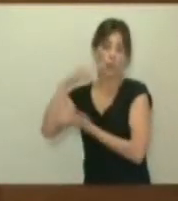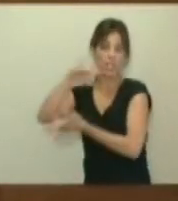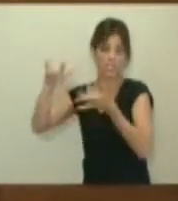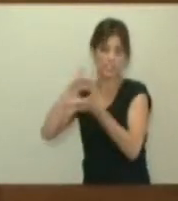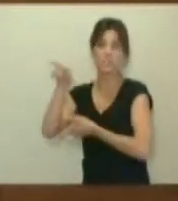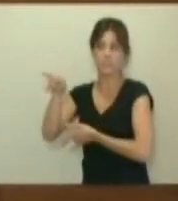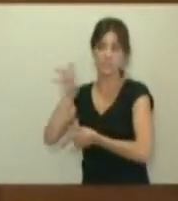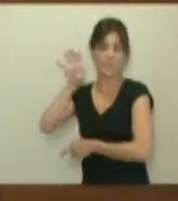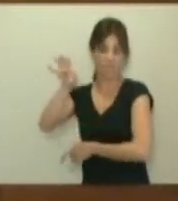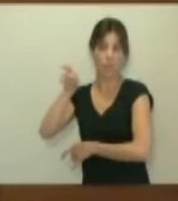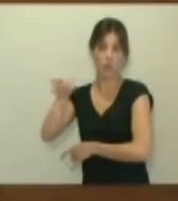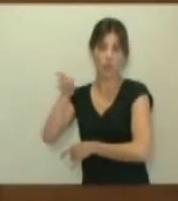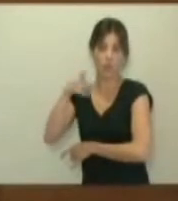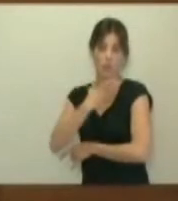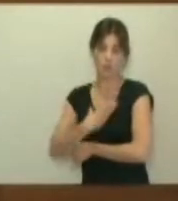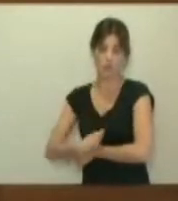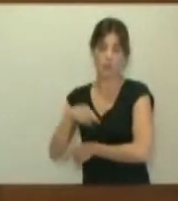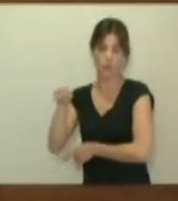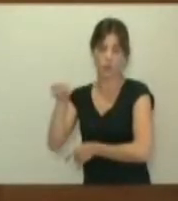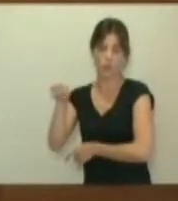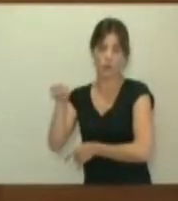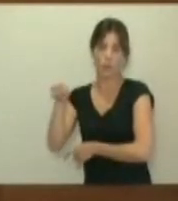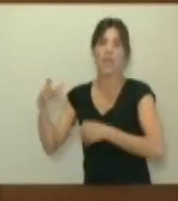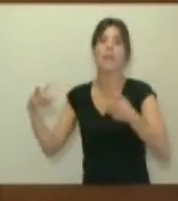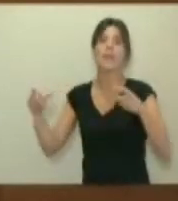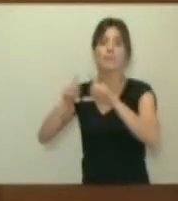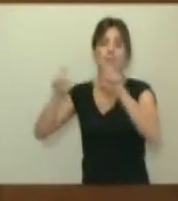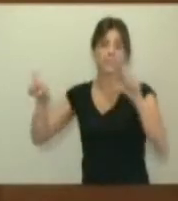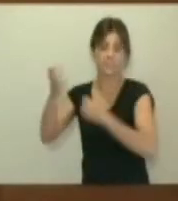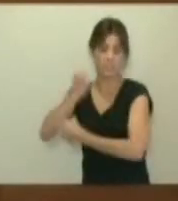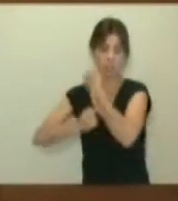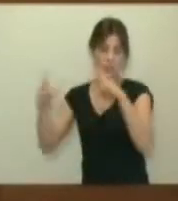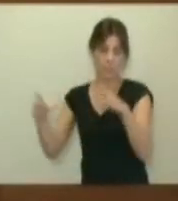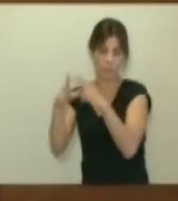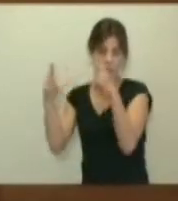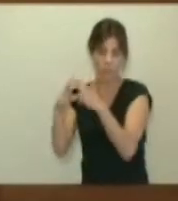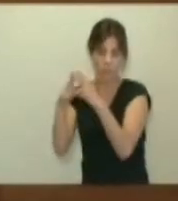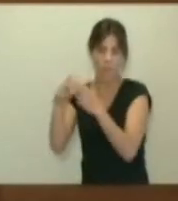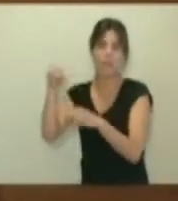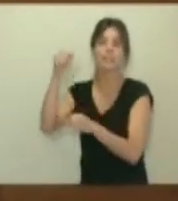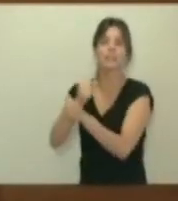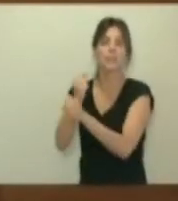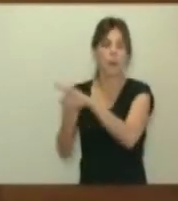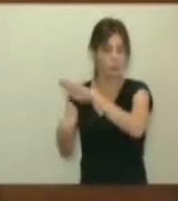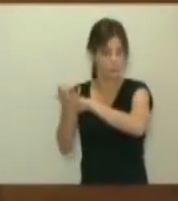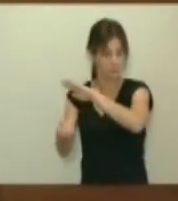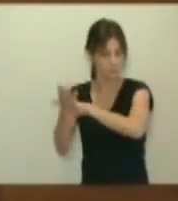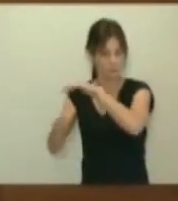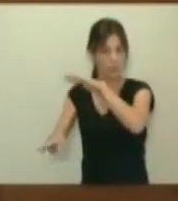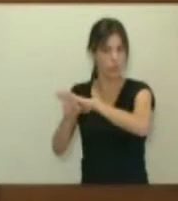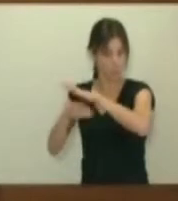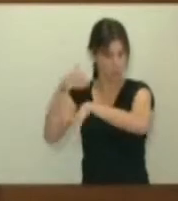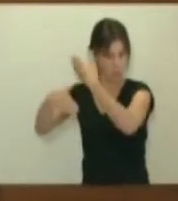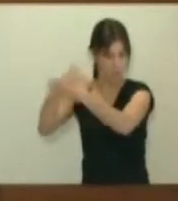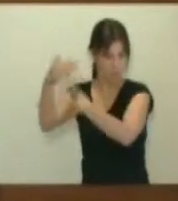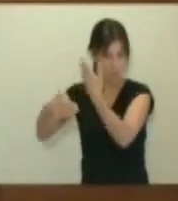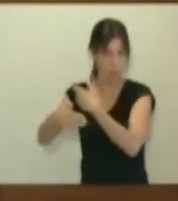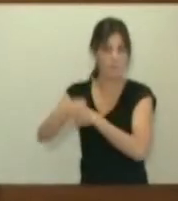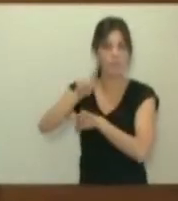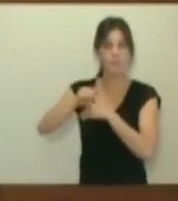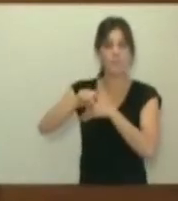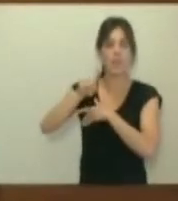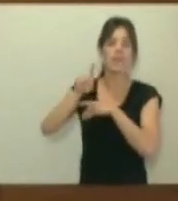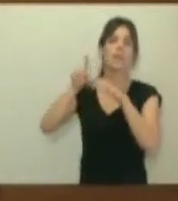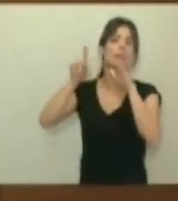comunidad. Las empresas de economía social han conseguido seguir creando empleo y así, durante el primer semestre de este año, se